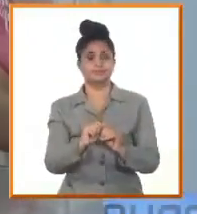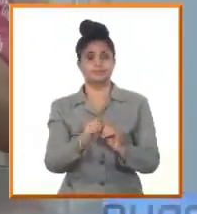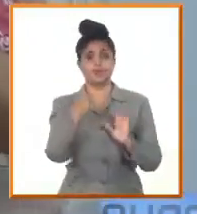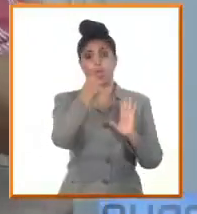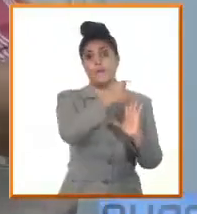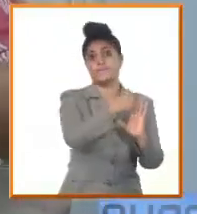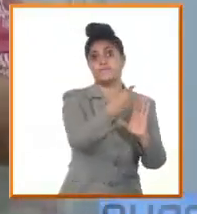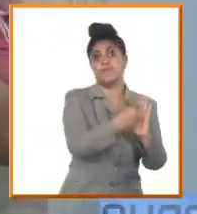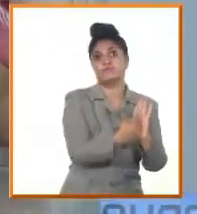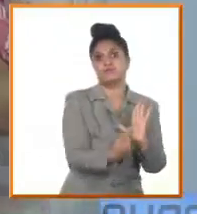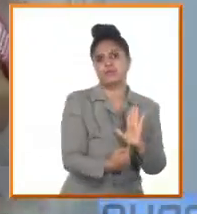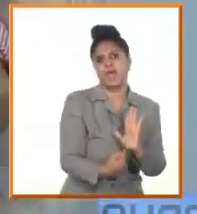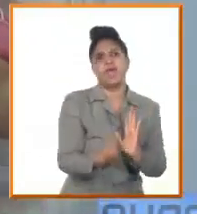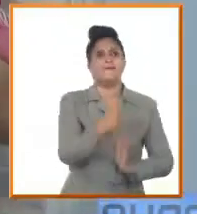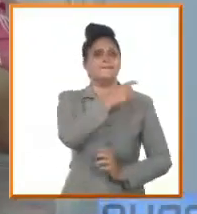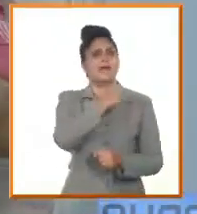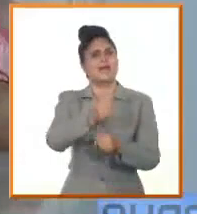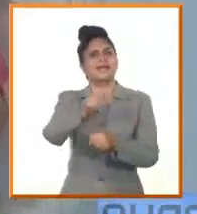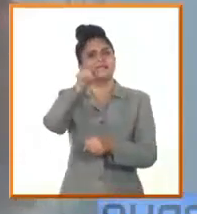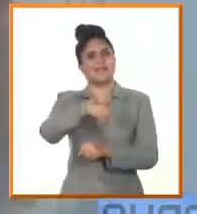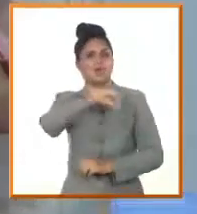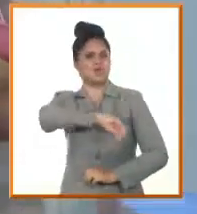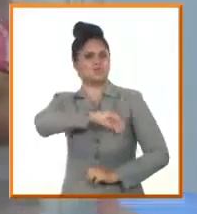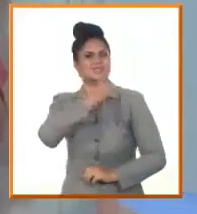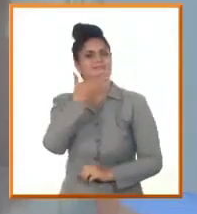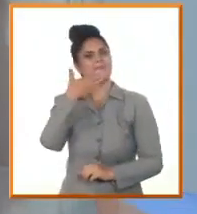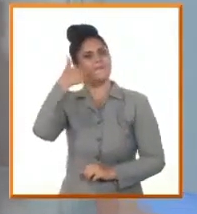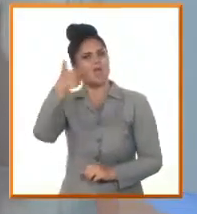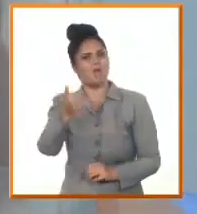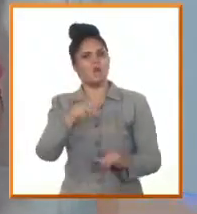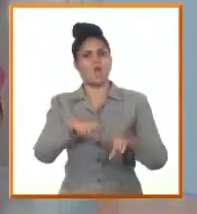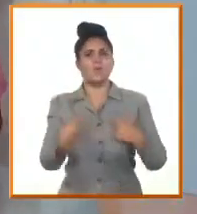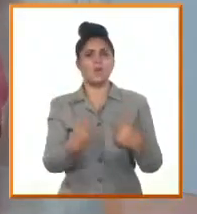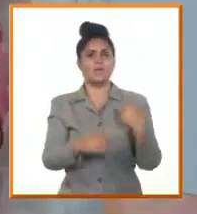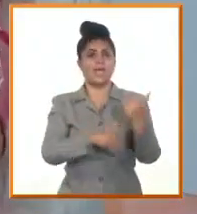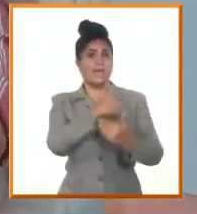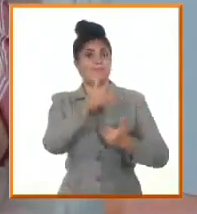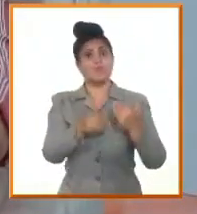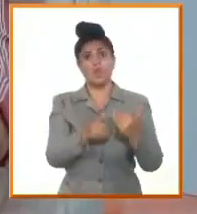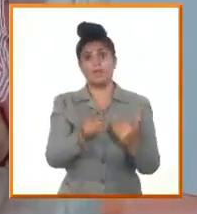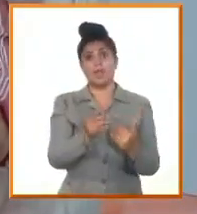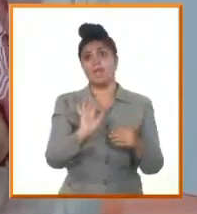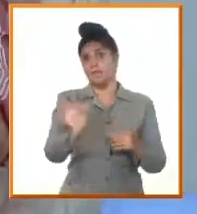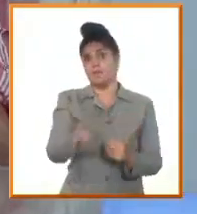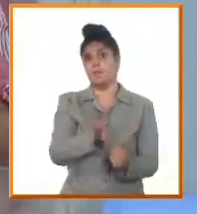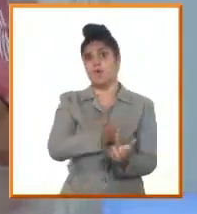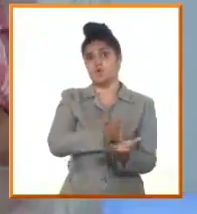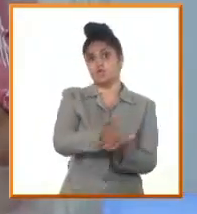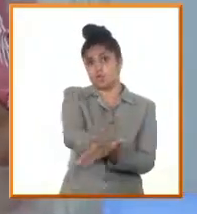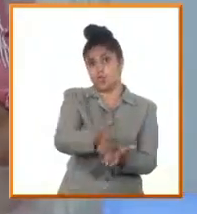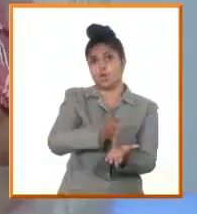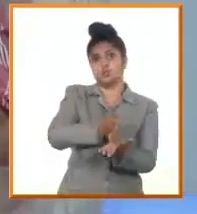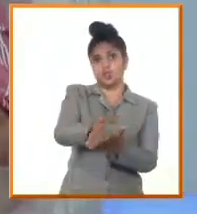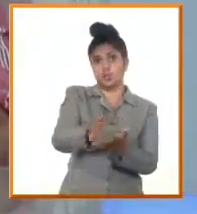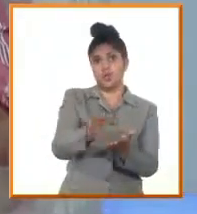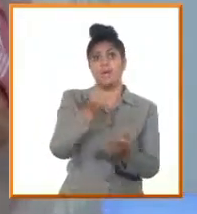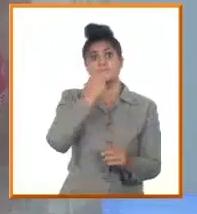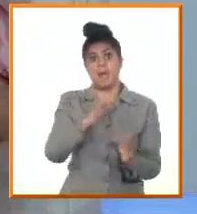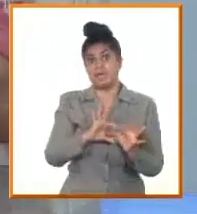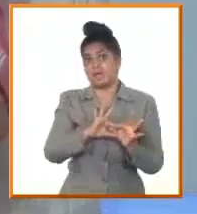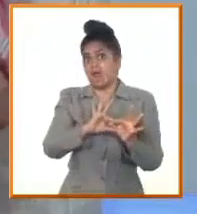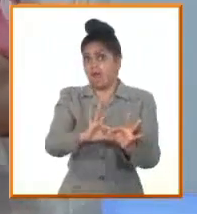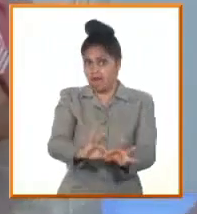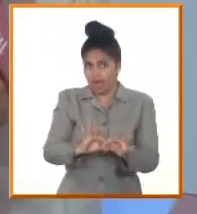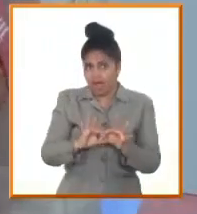empieza a interrumpir el proceso lógico y normal que debe que debe mantener que